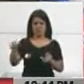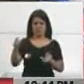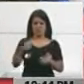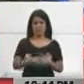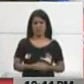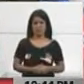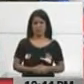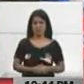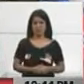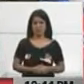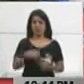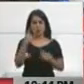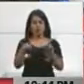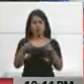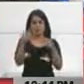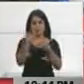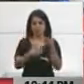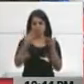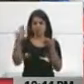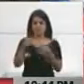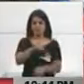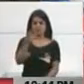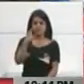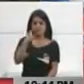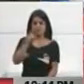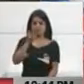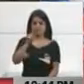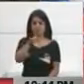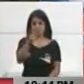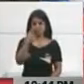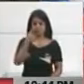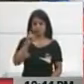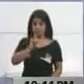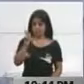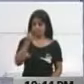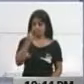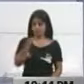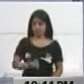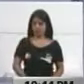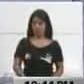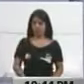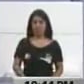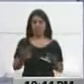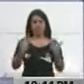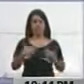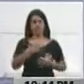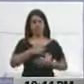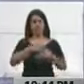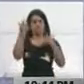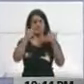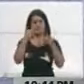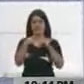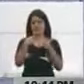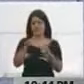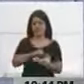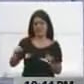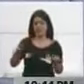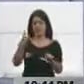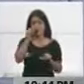Aquí está otro periódico, mire. Para que usted vea cómo se componen. Soy el Che y he fracasado, dijo Guevara en la